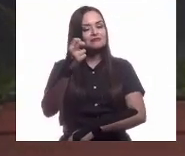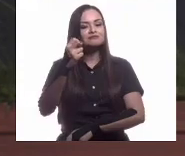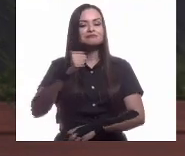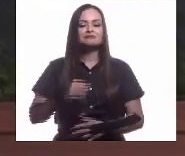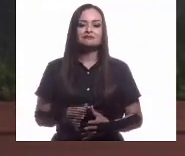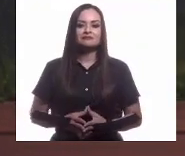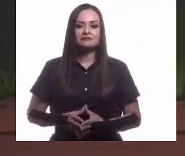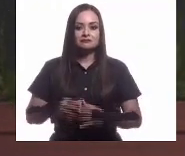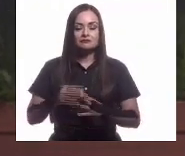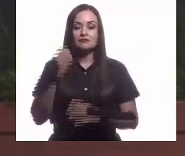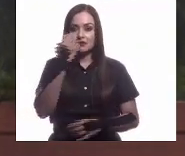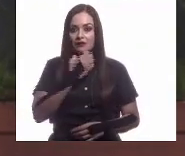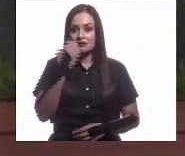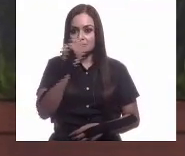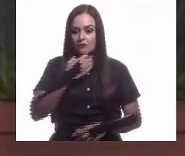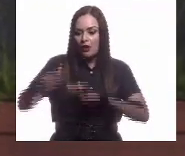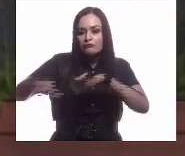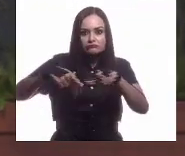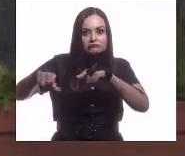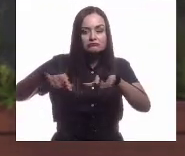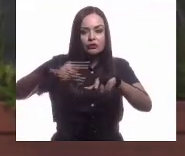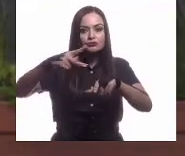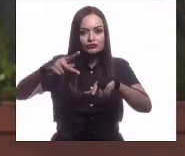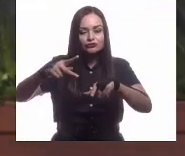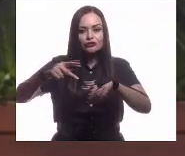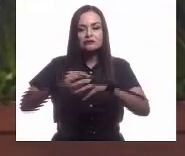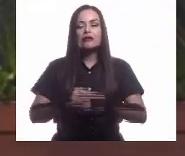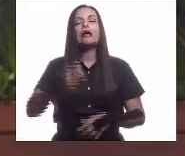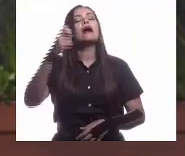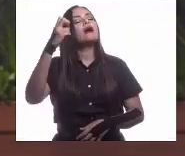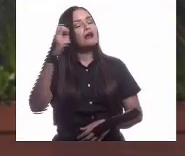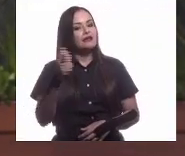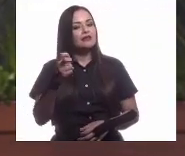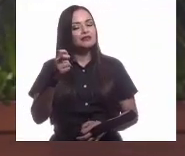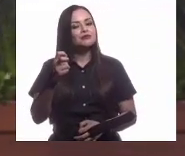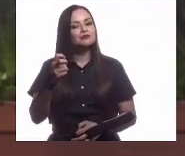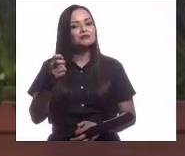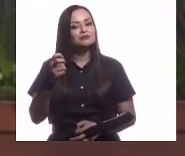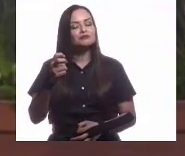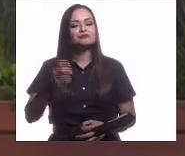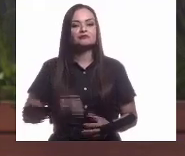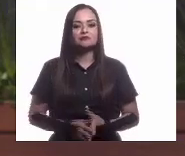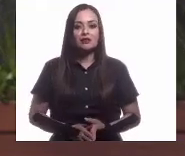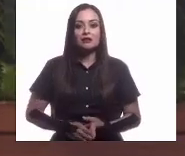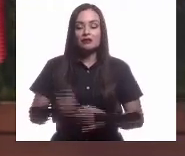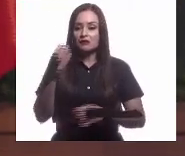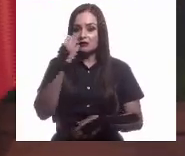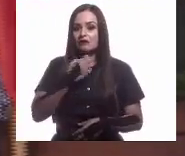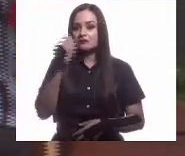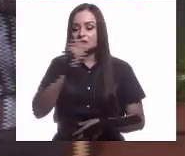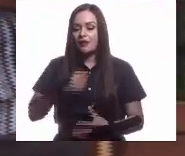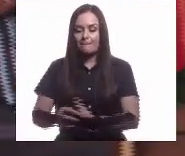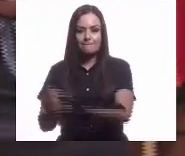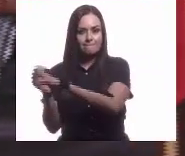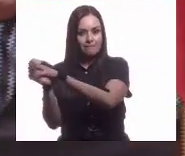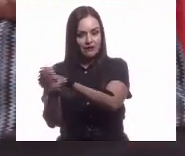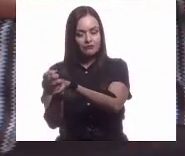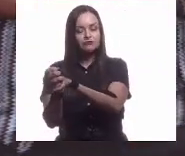también tiene su escuela el equipo de fútbol y creo que también tiene o pronto tendrá el de béisbol. Pero además de